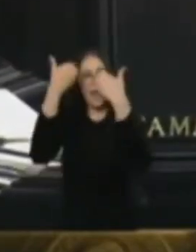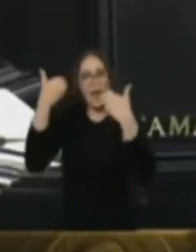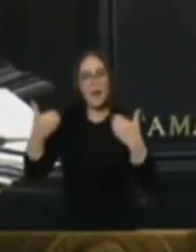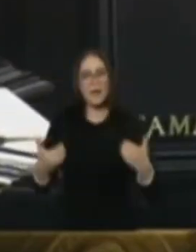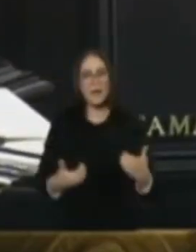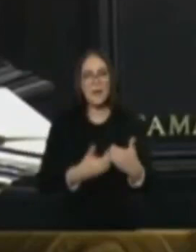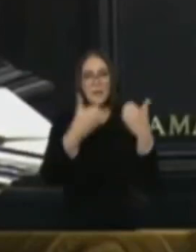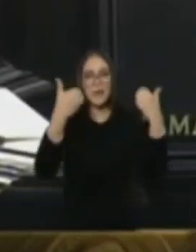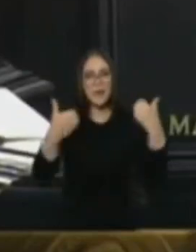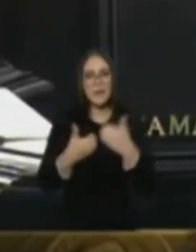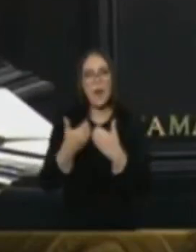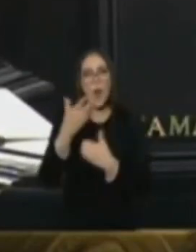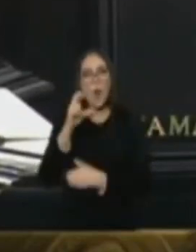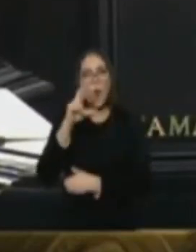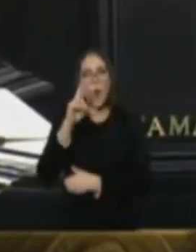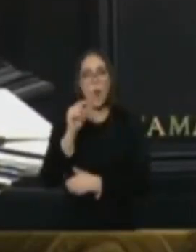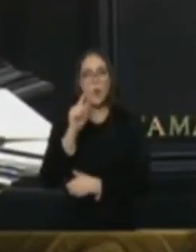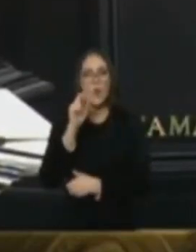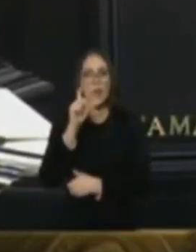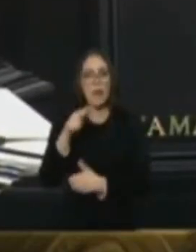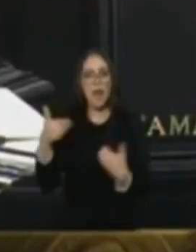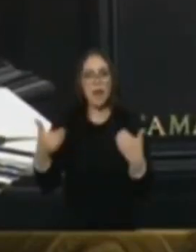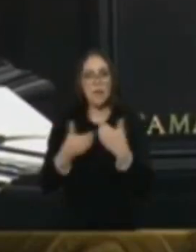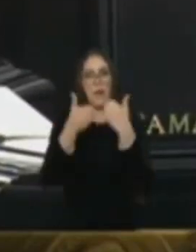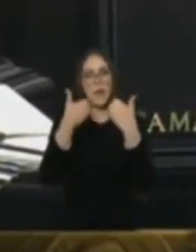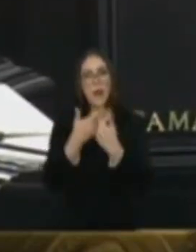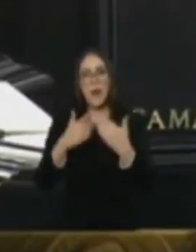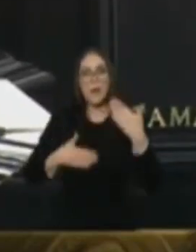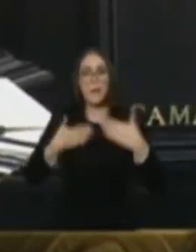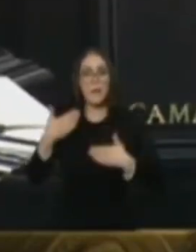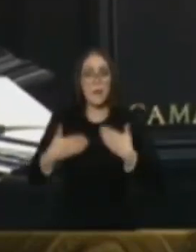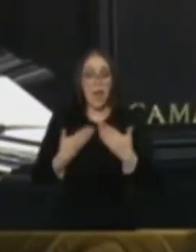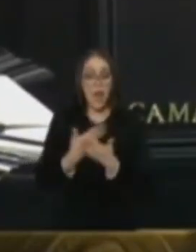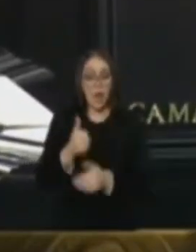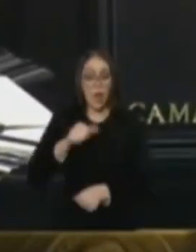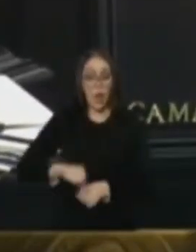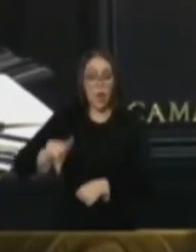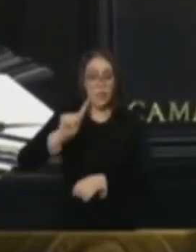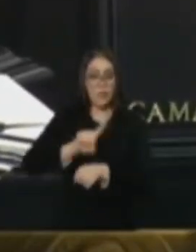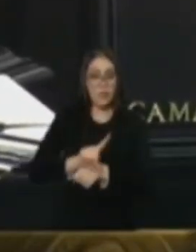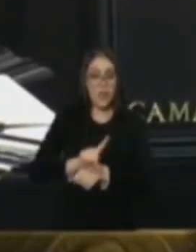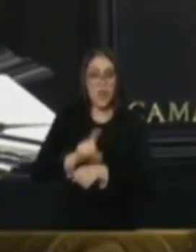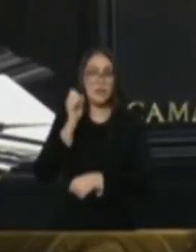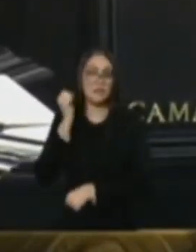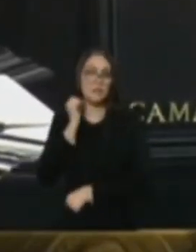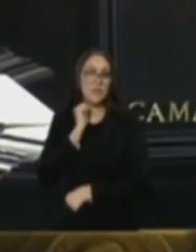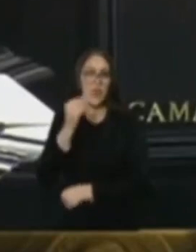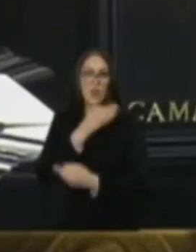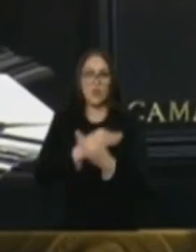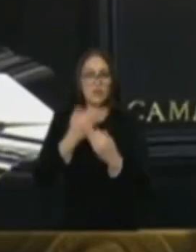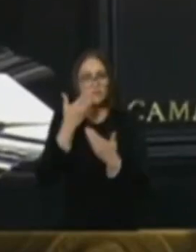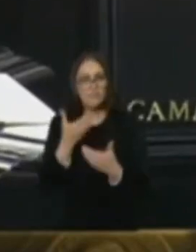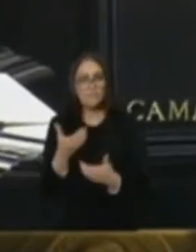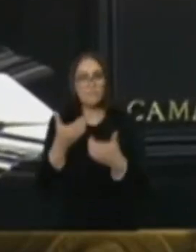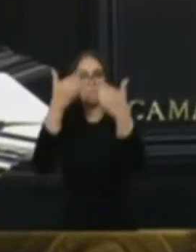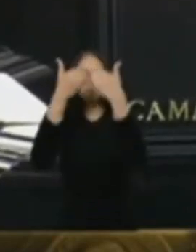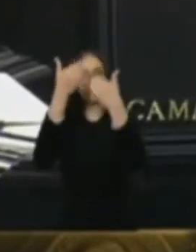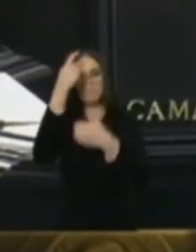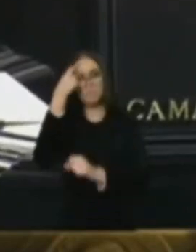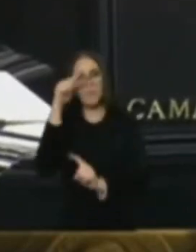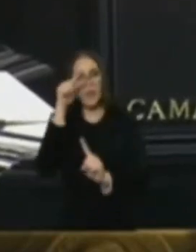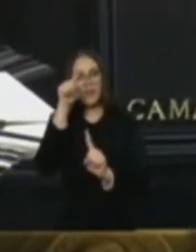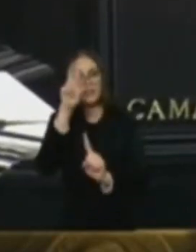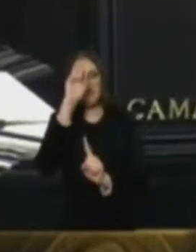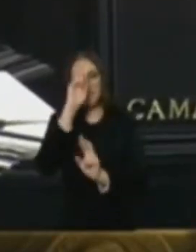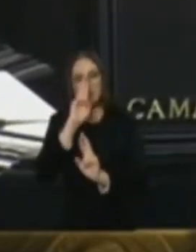oro de tulipanes. Hoy, desde este Senado, como en tu cuento, brindamos por ti, Elena, pues todos los